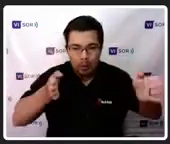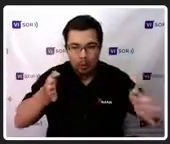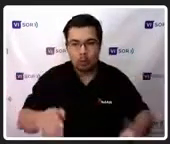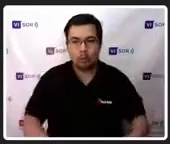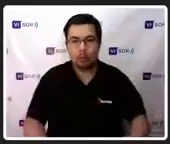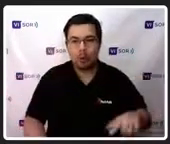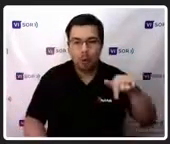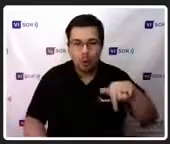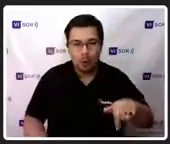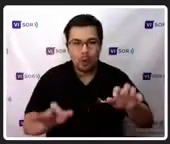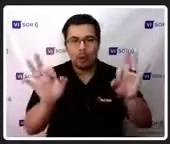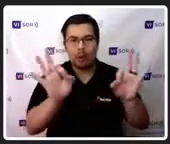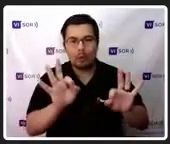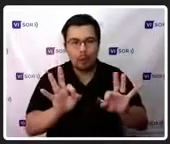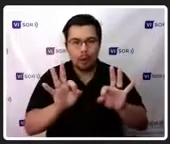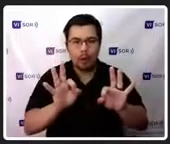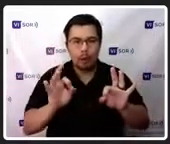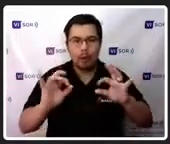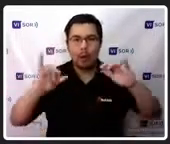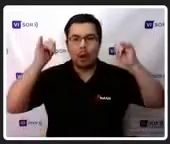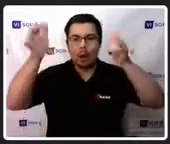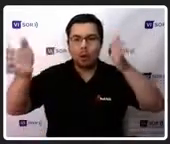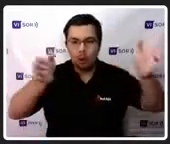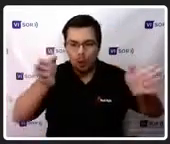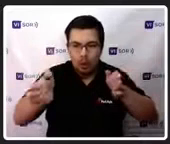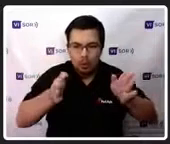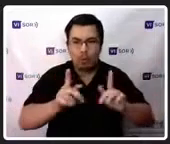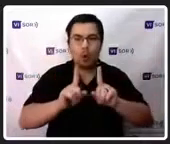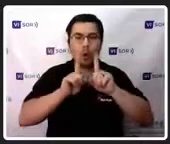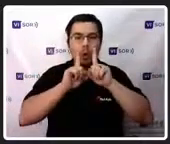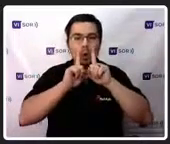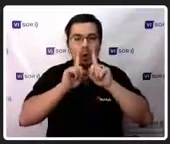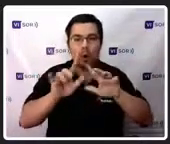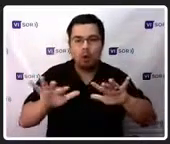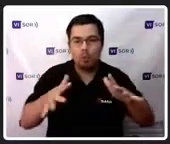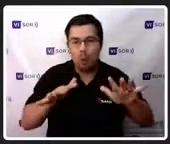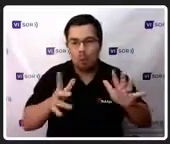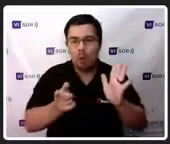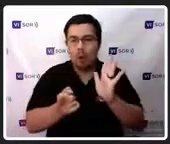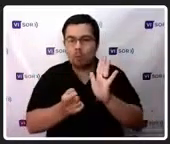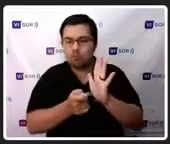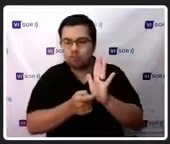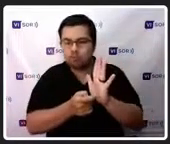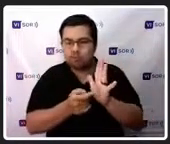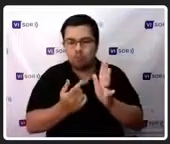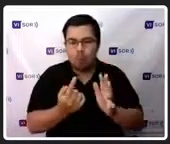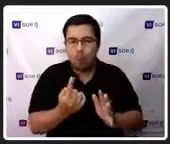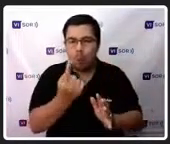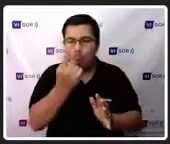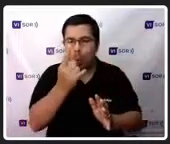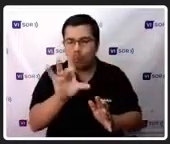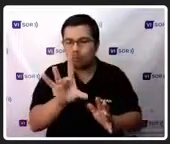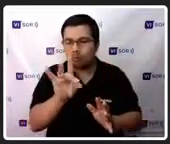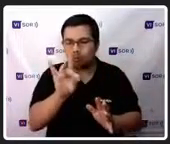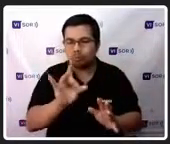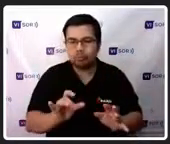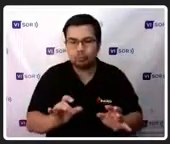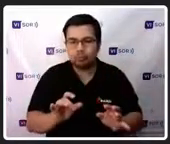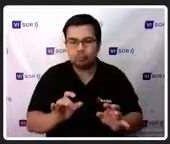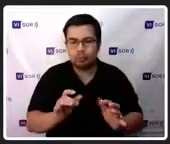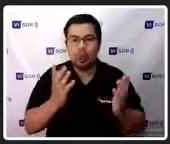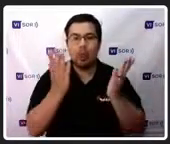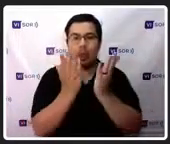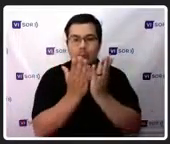poco para, ¿no es cierto?, puntualizar. Una de las claves, ¿no es cierto?, de estudiar una carrera de turismo y